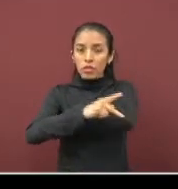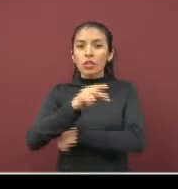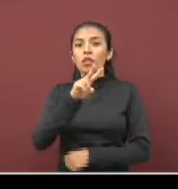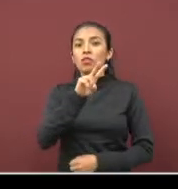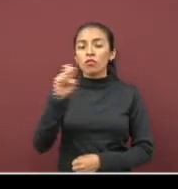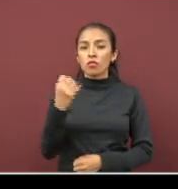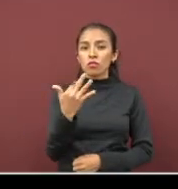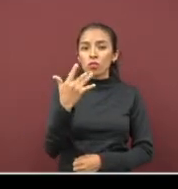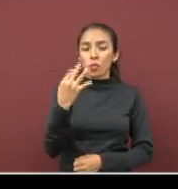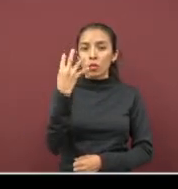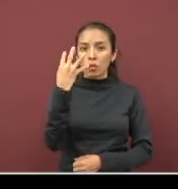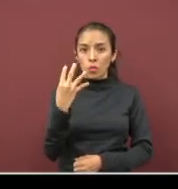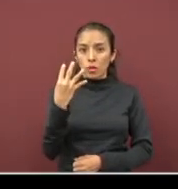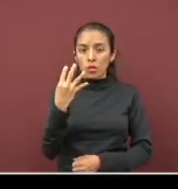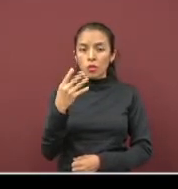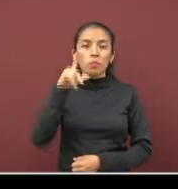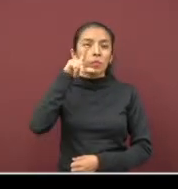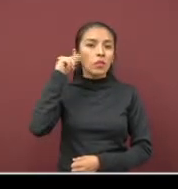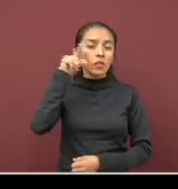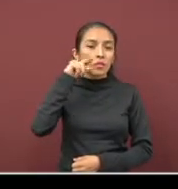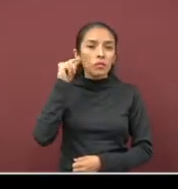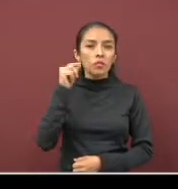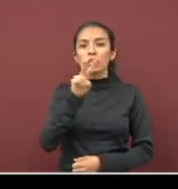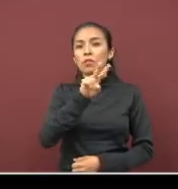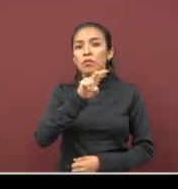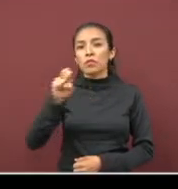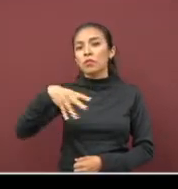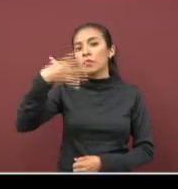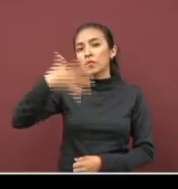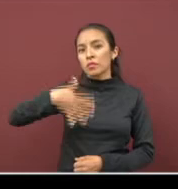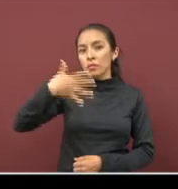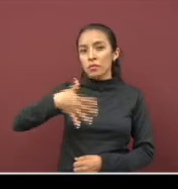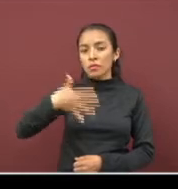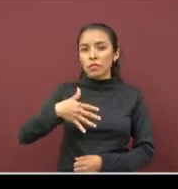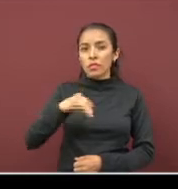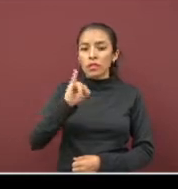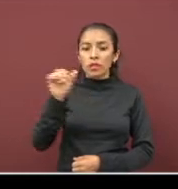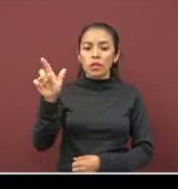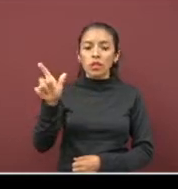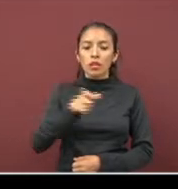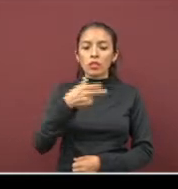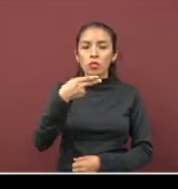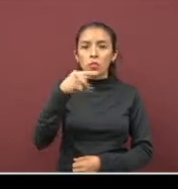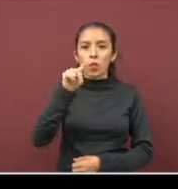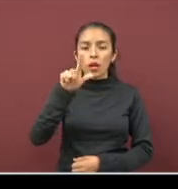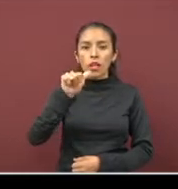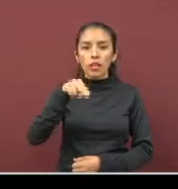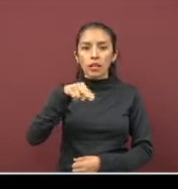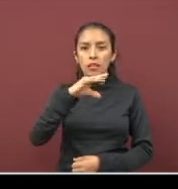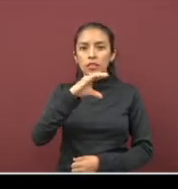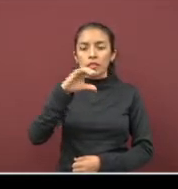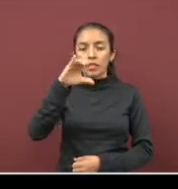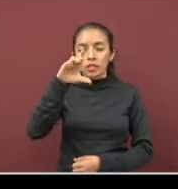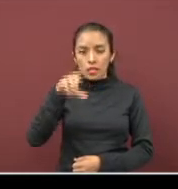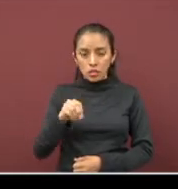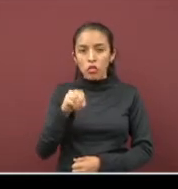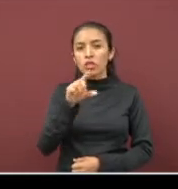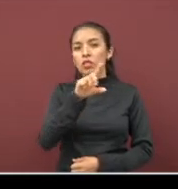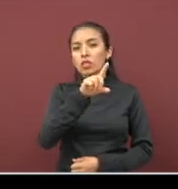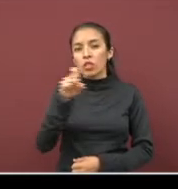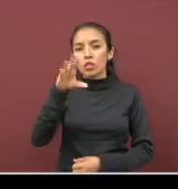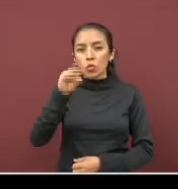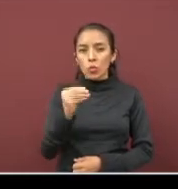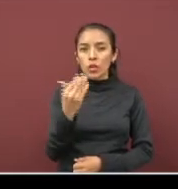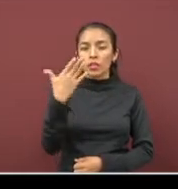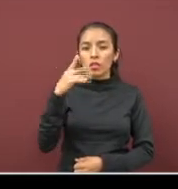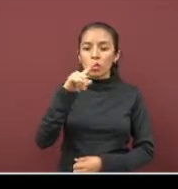254 emiliano zapata 215 y wat lanzó 195 ahora son